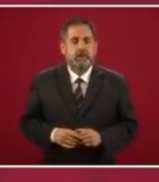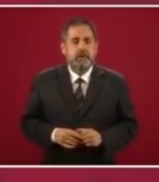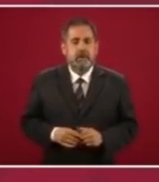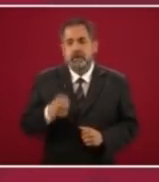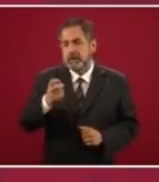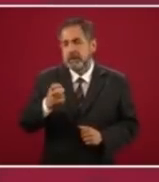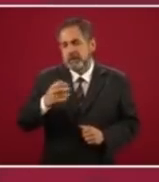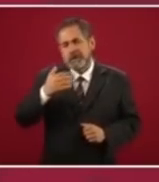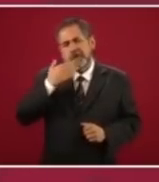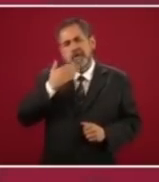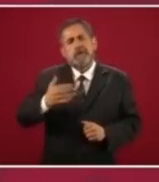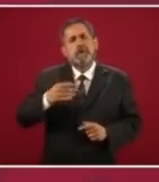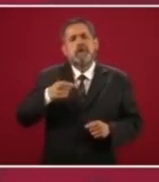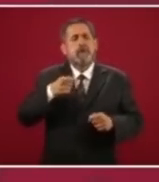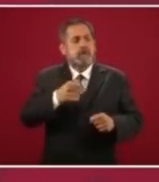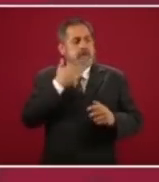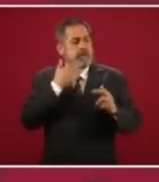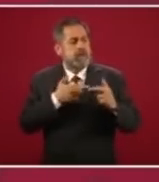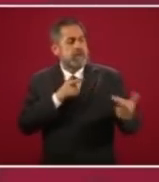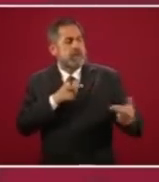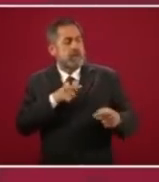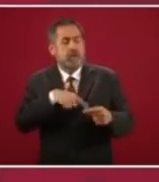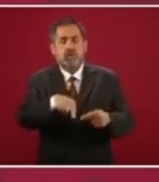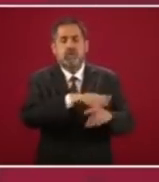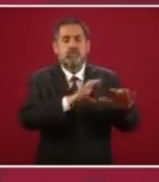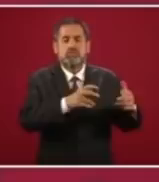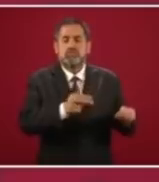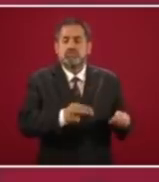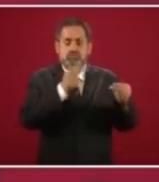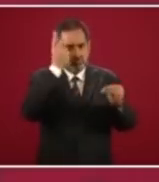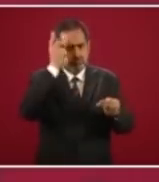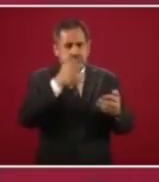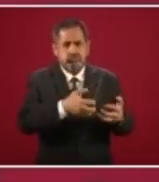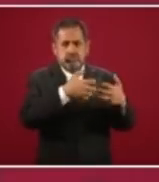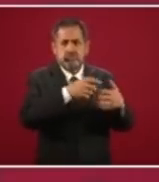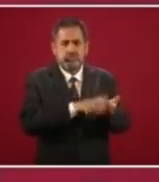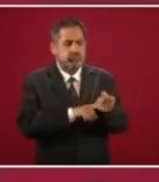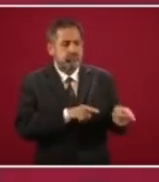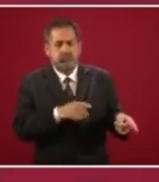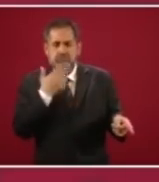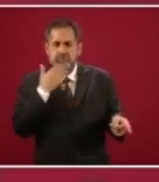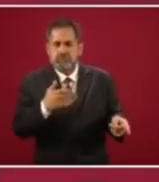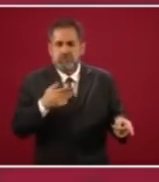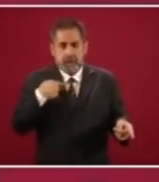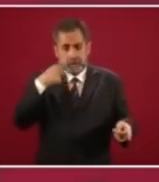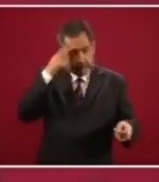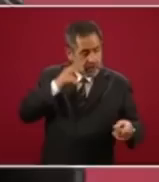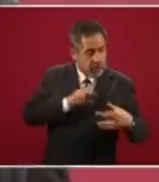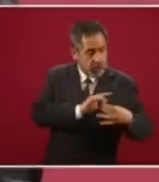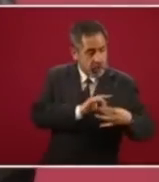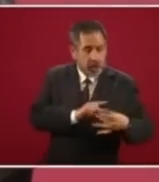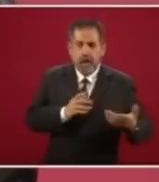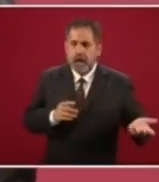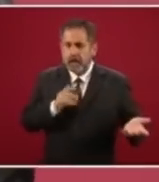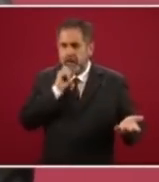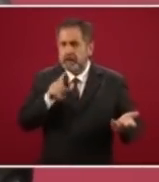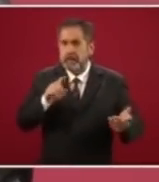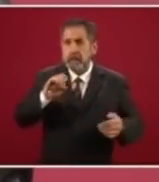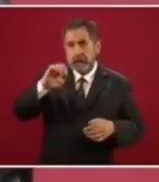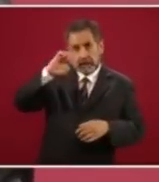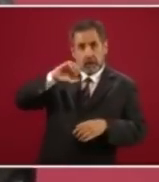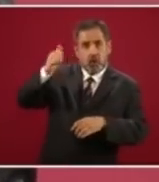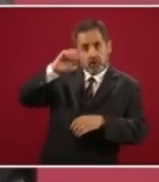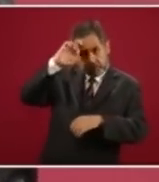es muy buena la relación con el sector empresarial de México y en el